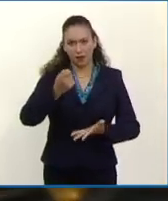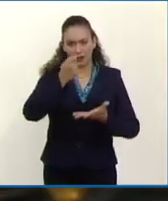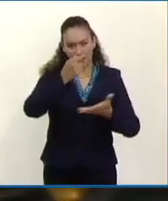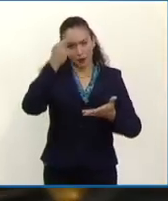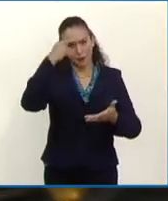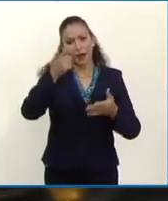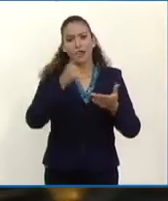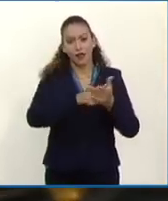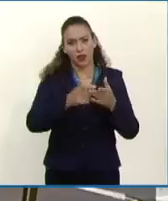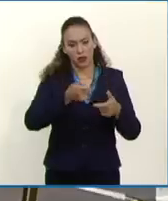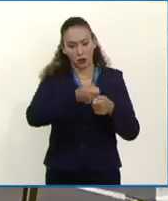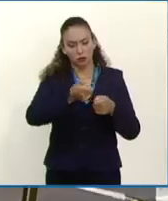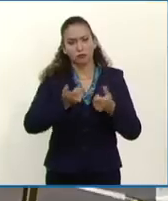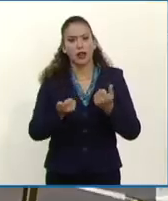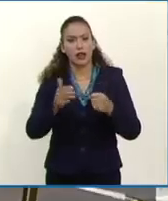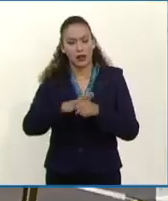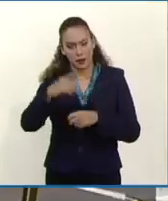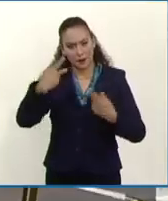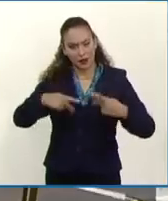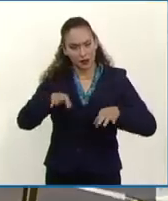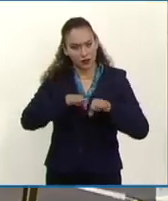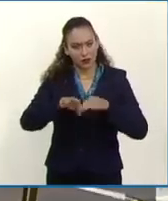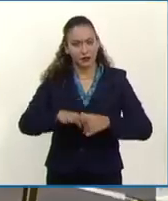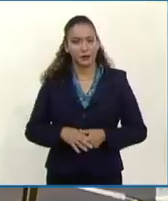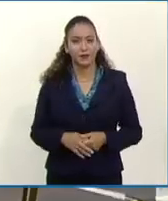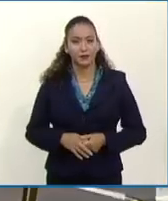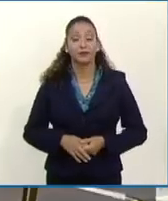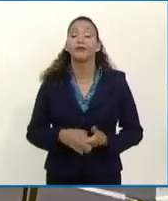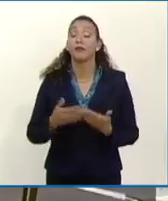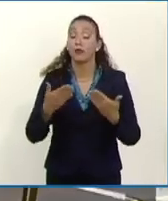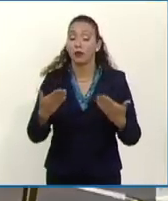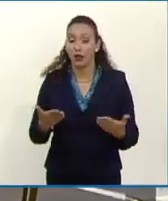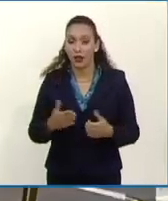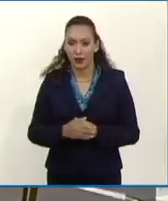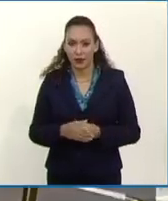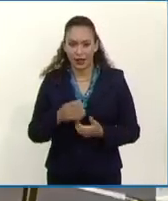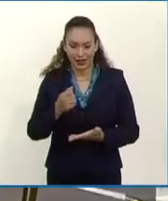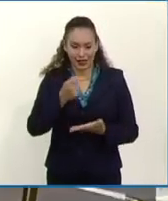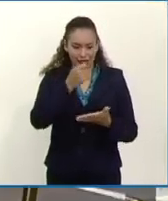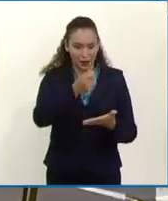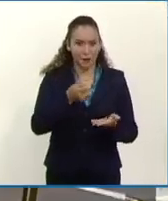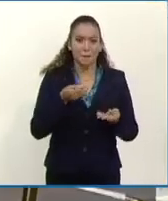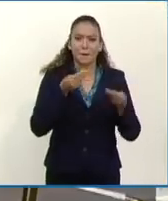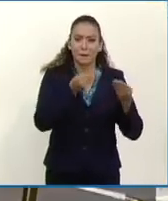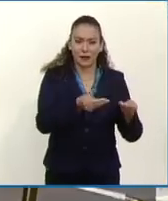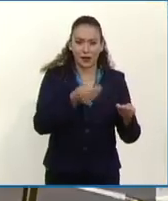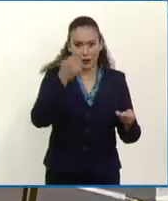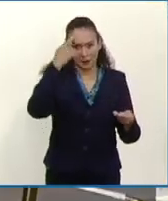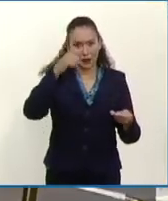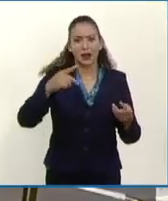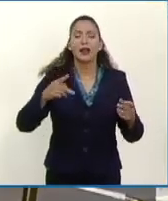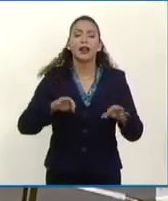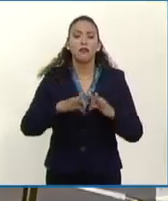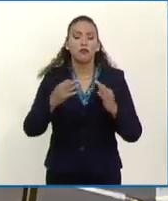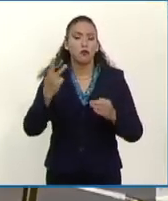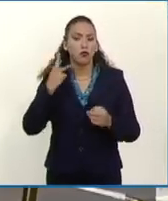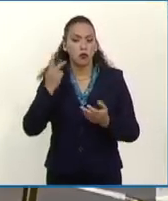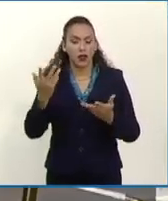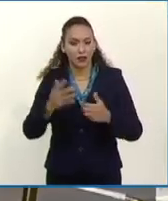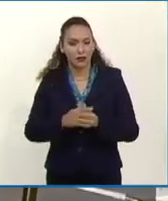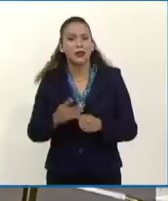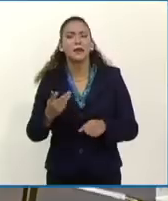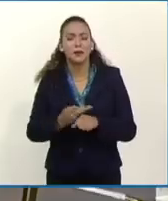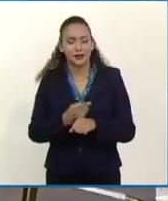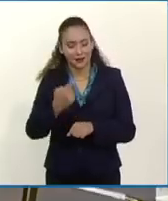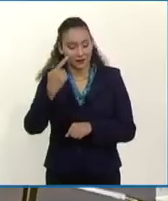la Federación. La politización del presupuesto conlleva riesgos. El afectar financieramente al Poder